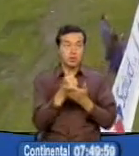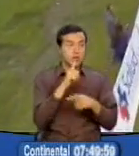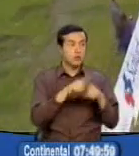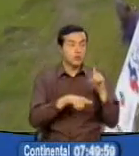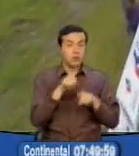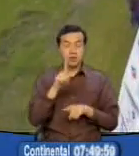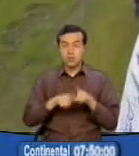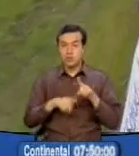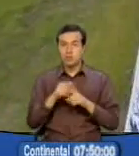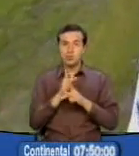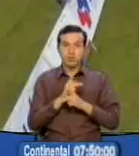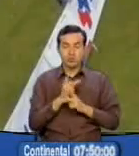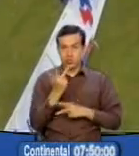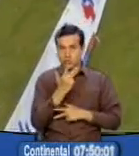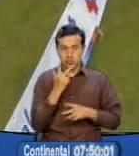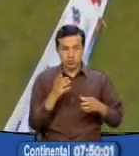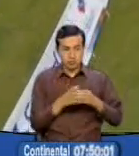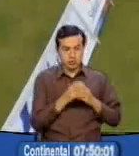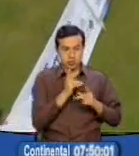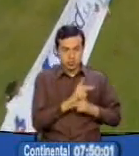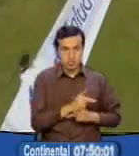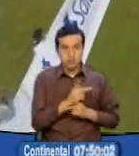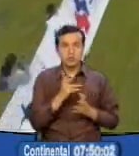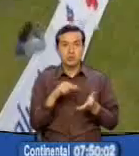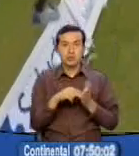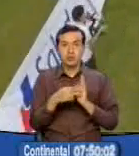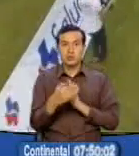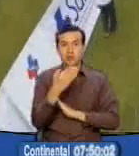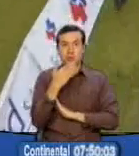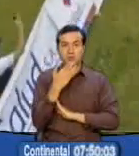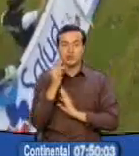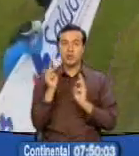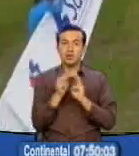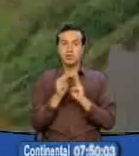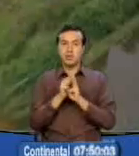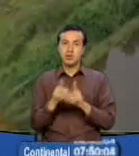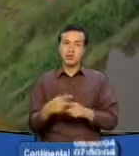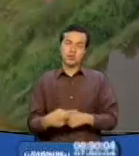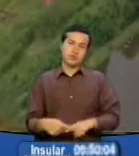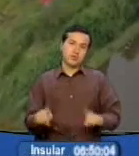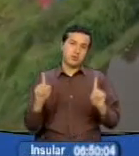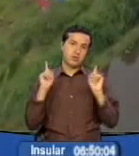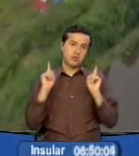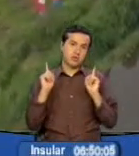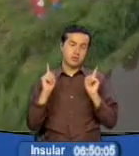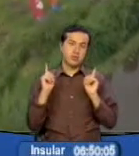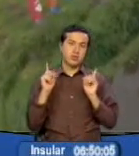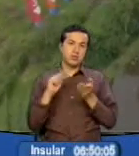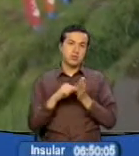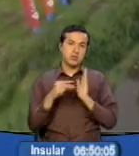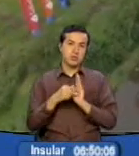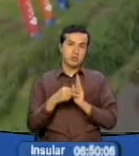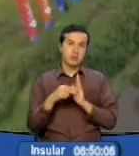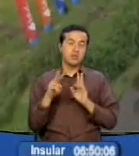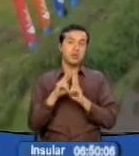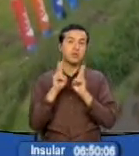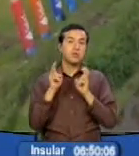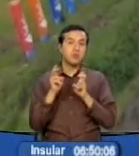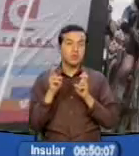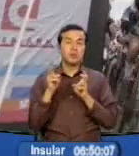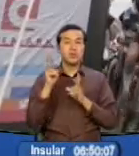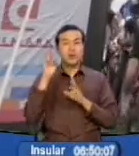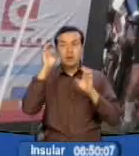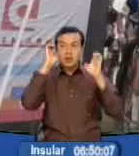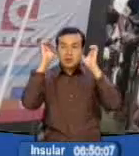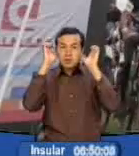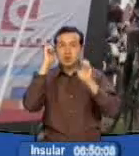compañeros y se cuidan entre ellos. Entonces esto hace que sea un evento diferente, donde no solo prima la parte física, sino también la